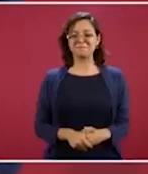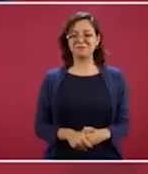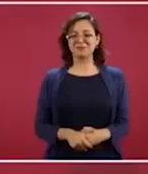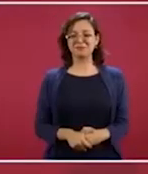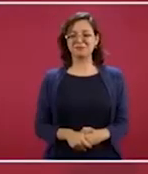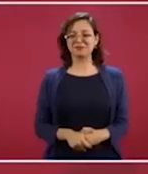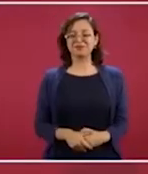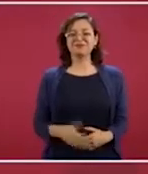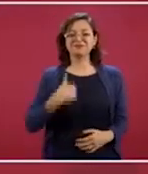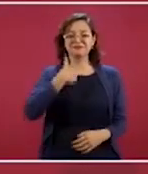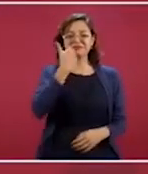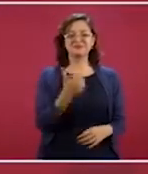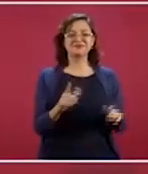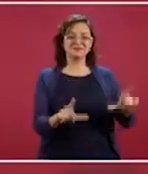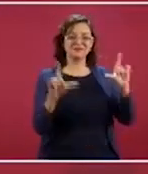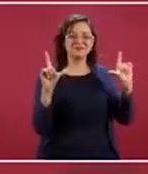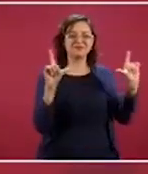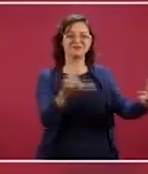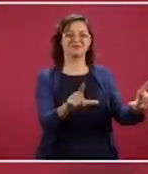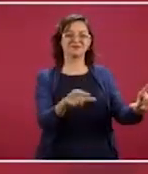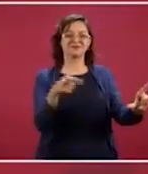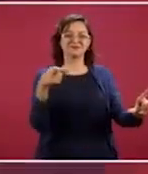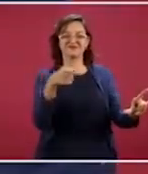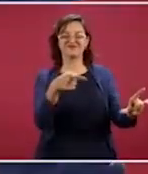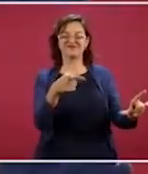quisiéramos ir a poner una placa ahí, pero no podemos.